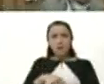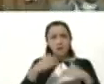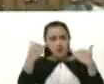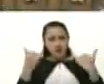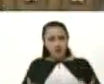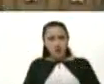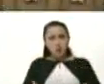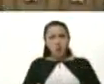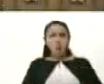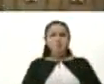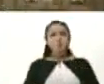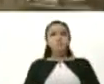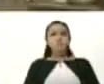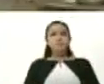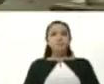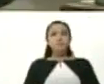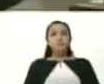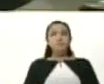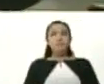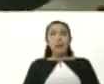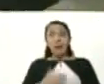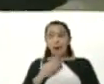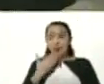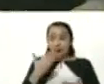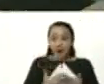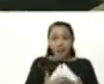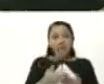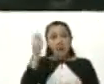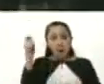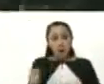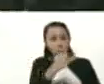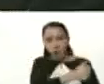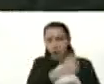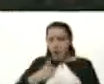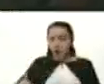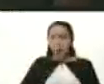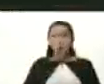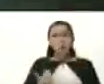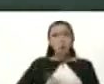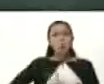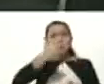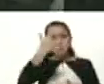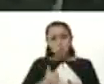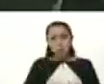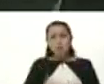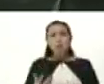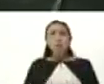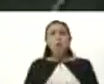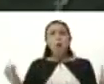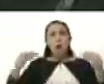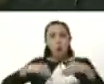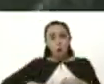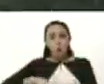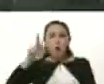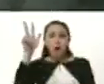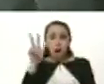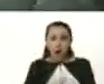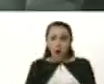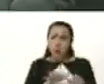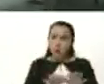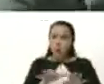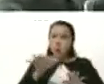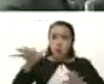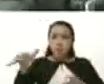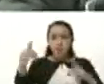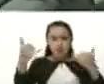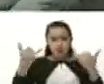este recinto legislativo agradecían a los diputados y diputadas este proyecto de acuerdo aprobado de manera unánime el